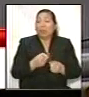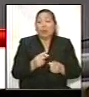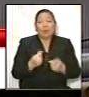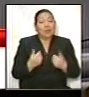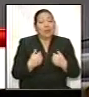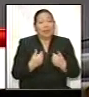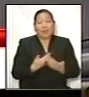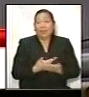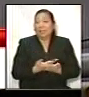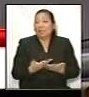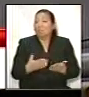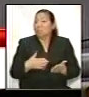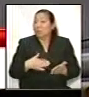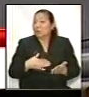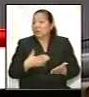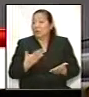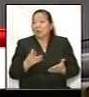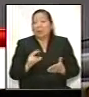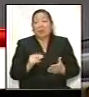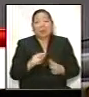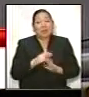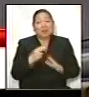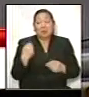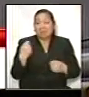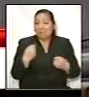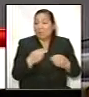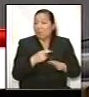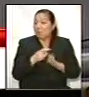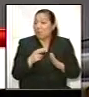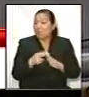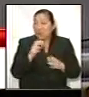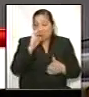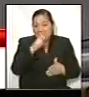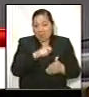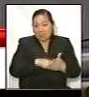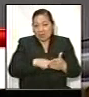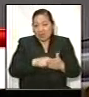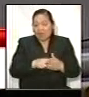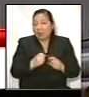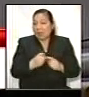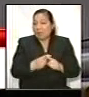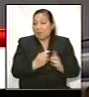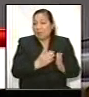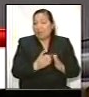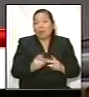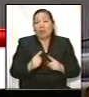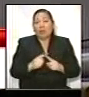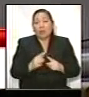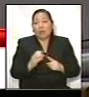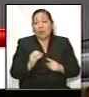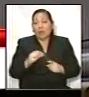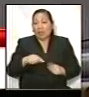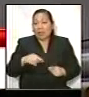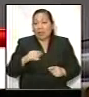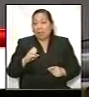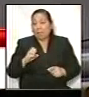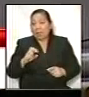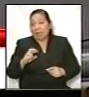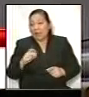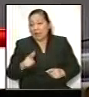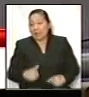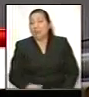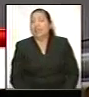tiene posibilidades, no tiene inversiones en proyectos mineros, a excepción Toquepala, que fue inaugurado o fue